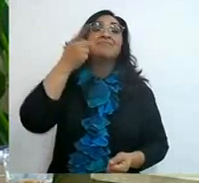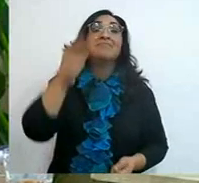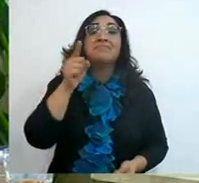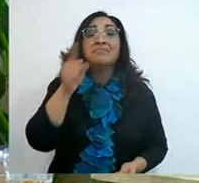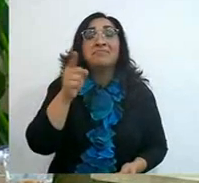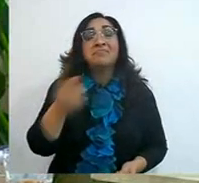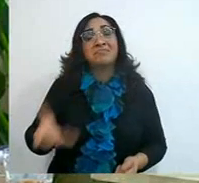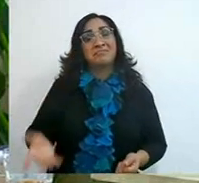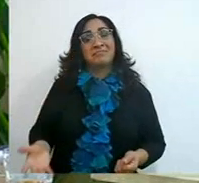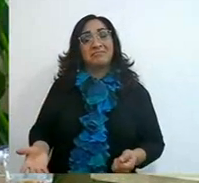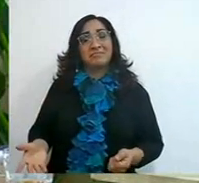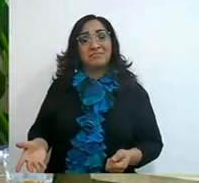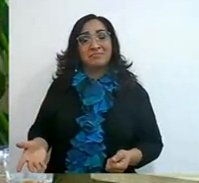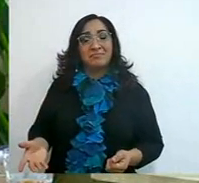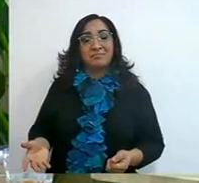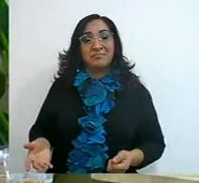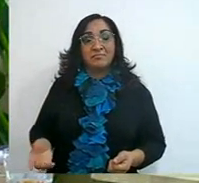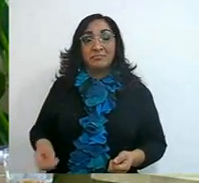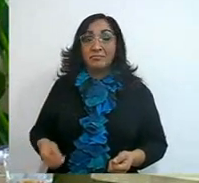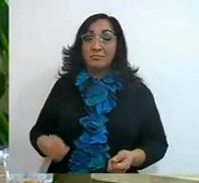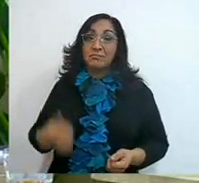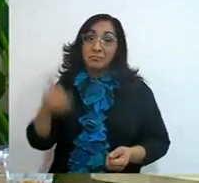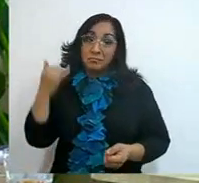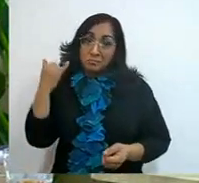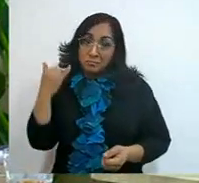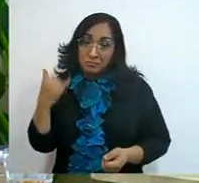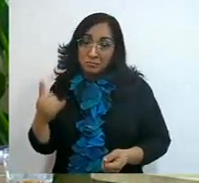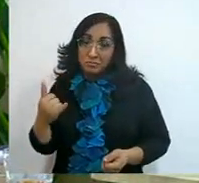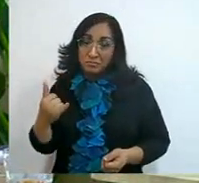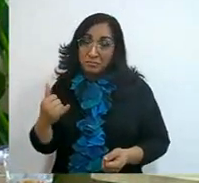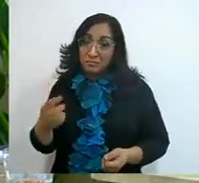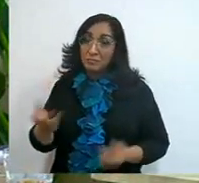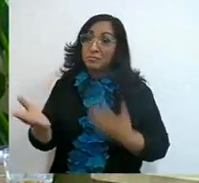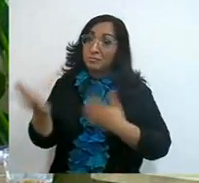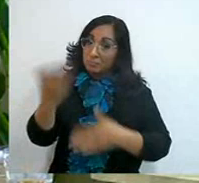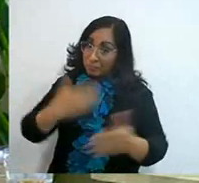está. Le van a llamar a cuentas.